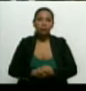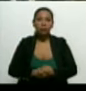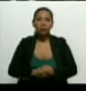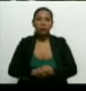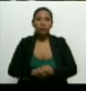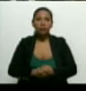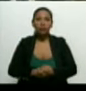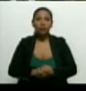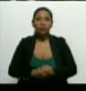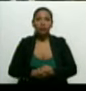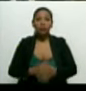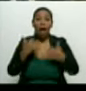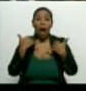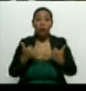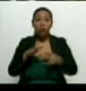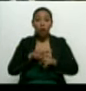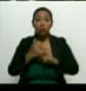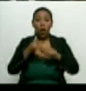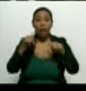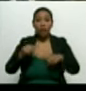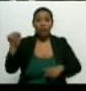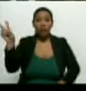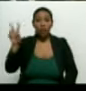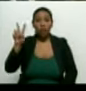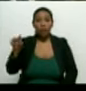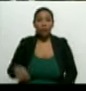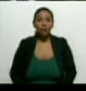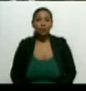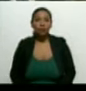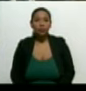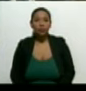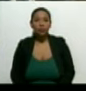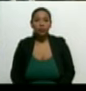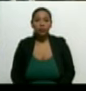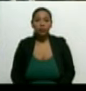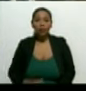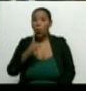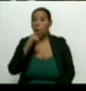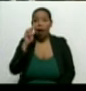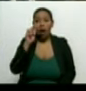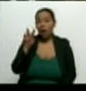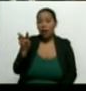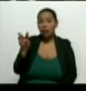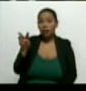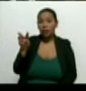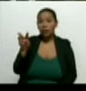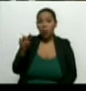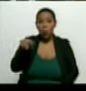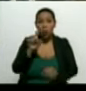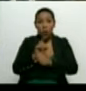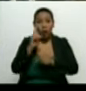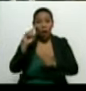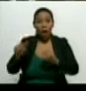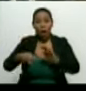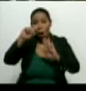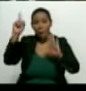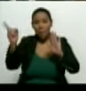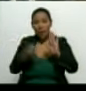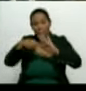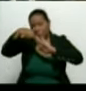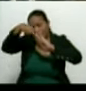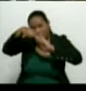La actual situación en nuestro país nos indica que no hay que ver solo el árbol, hay que ver el bosque completo